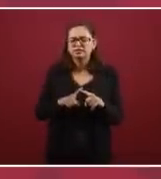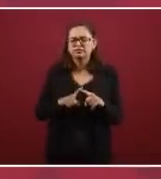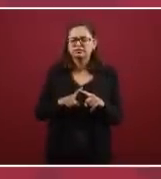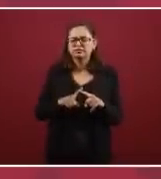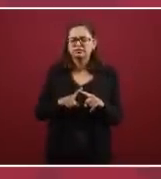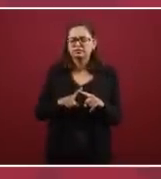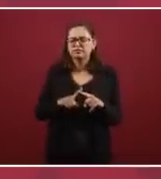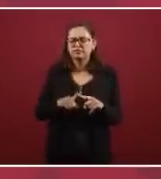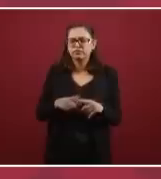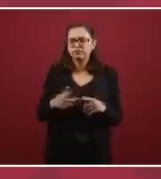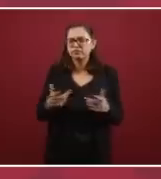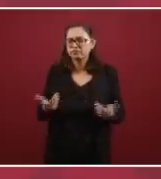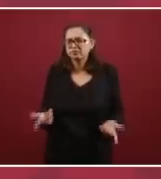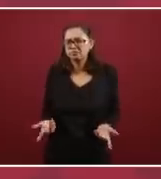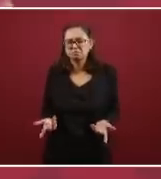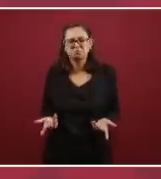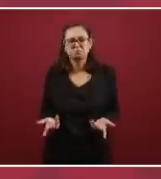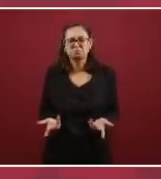pues sí,